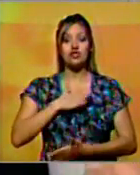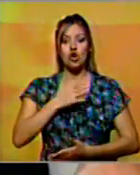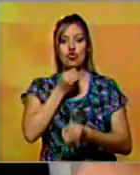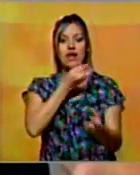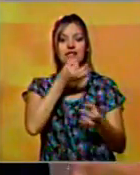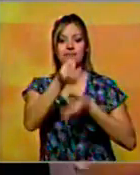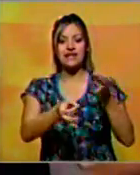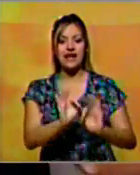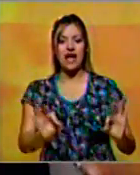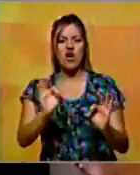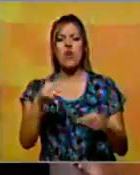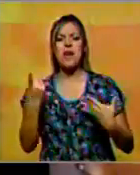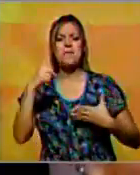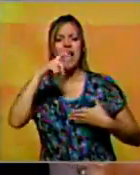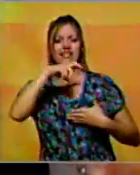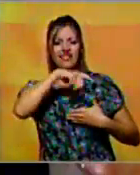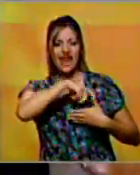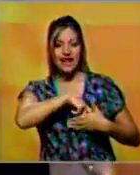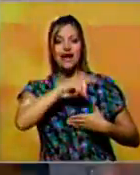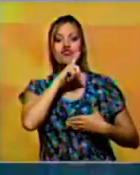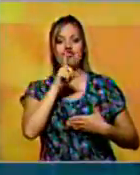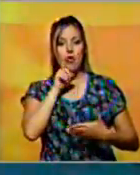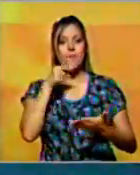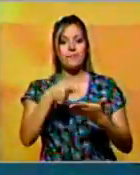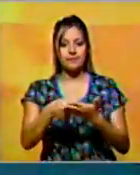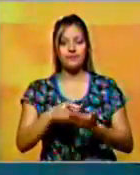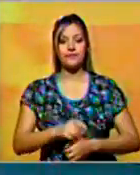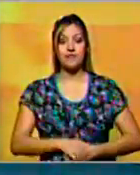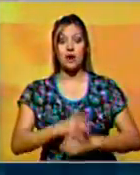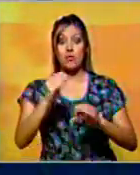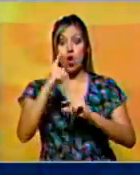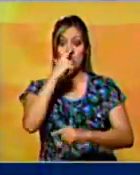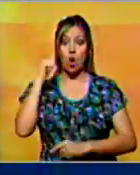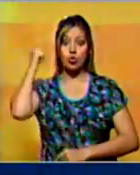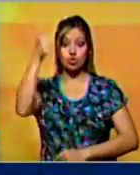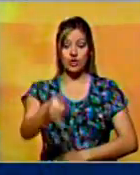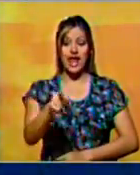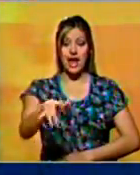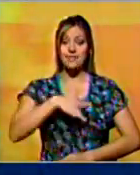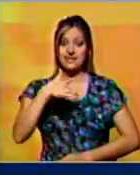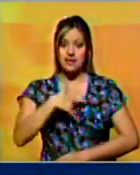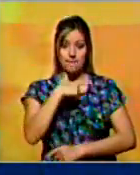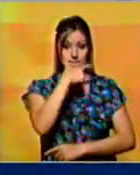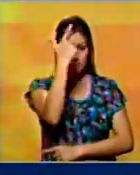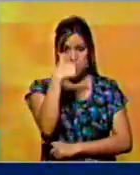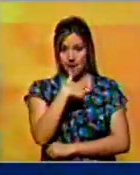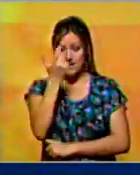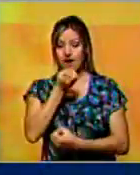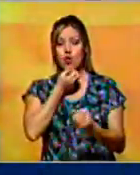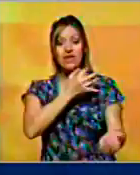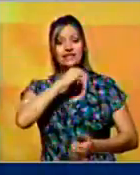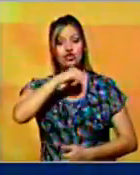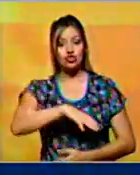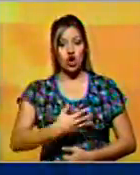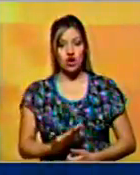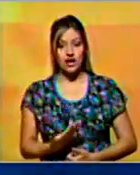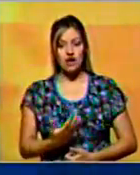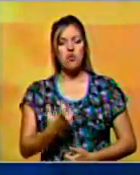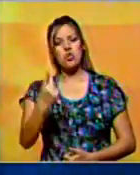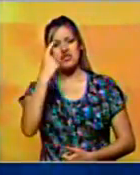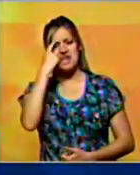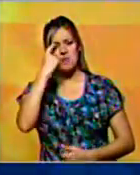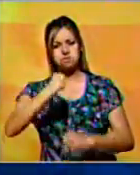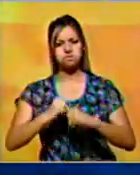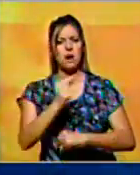relatando la historia. ¿Qué tipo de bacteria tenía? Estafilococcus. Durante mucho tiempo, Susmary sintió vergüenza de contar su historia. Un día se